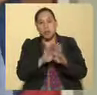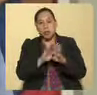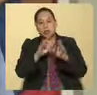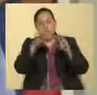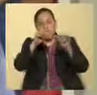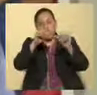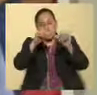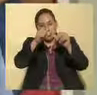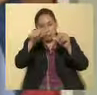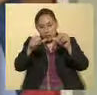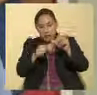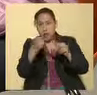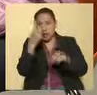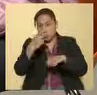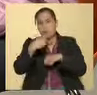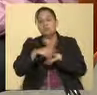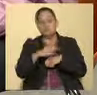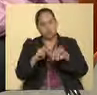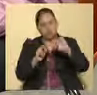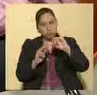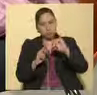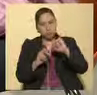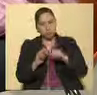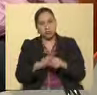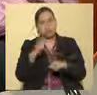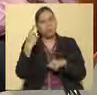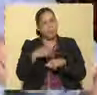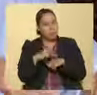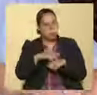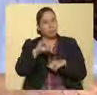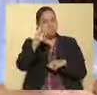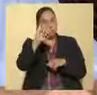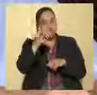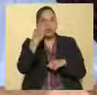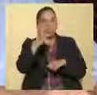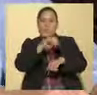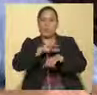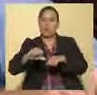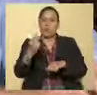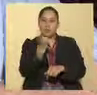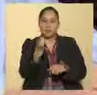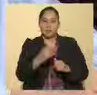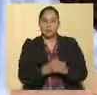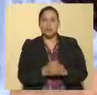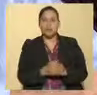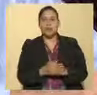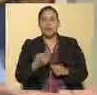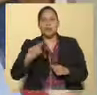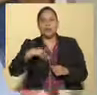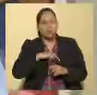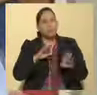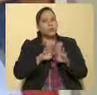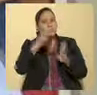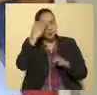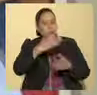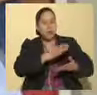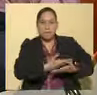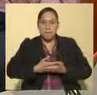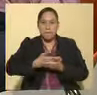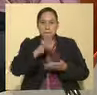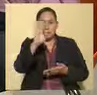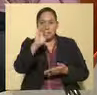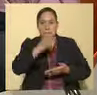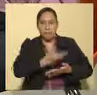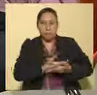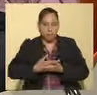intestino. ¿Eso es peligroso? Muy peligroso. Muy peligroso. Entonces por eso hay que operarlos. ¿Ok? Doctor, ¿y cómo nos damos cuenta de que un bebecito, un recién